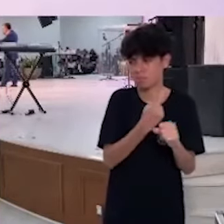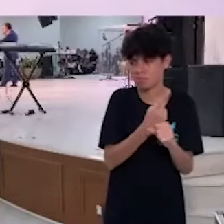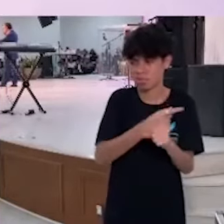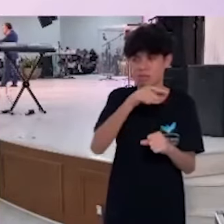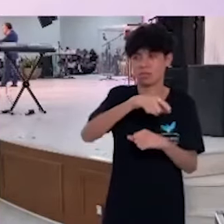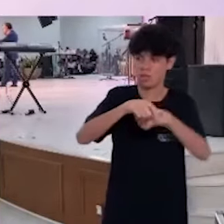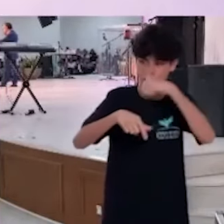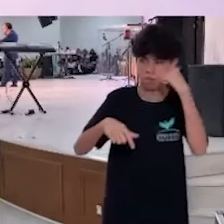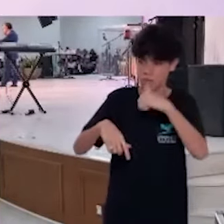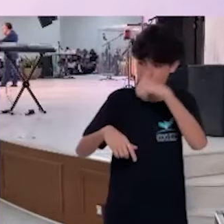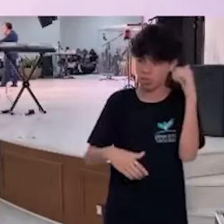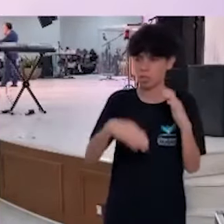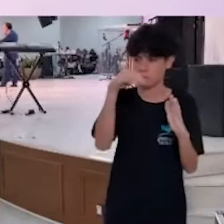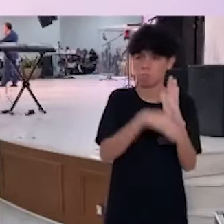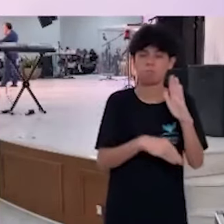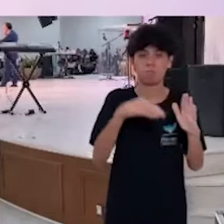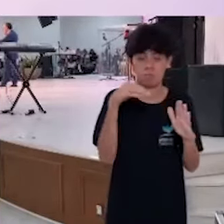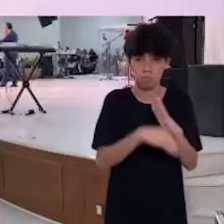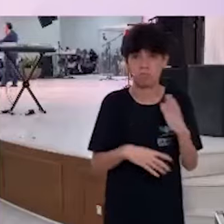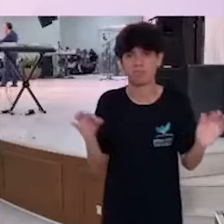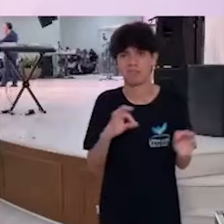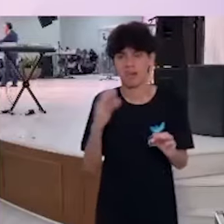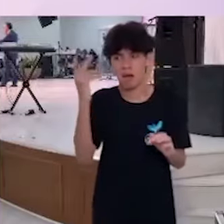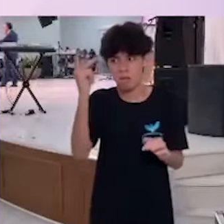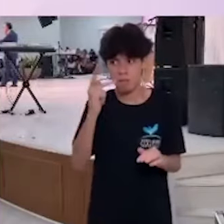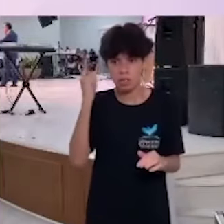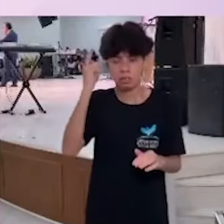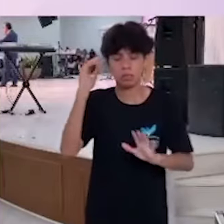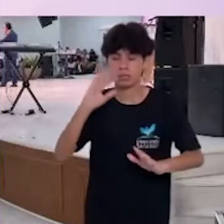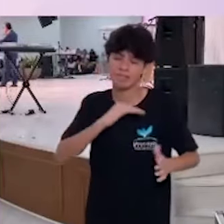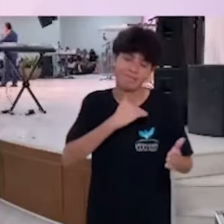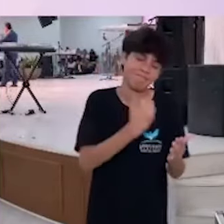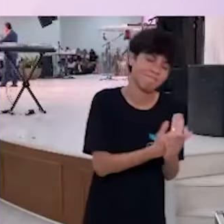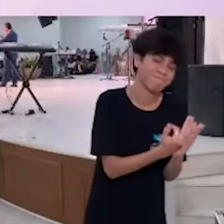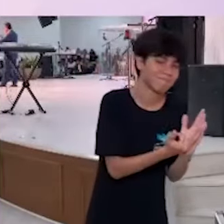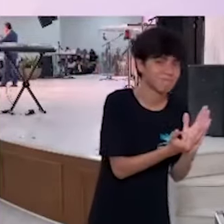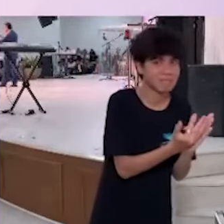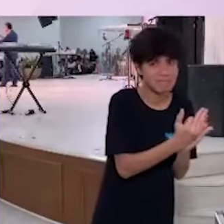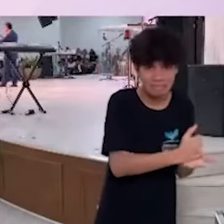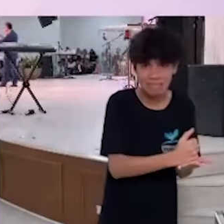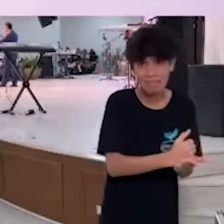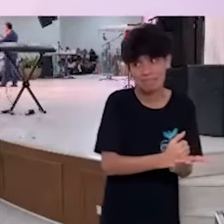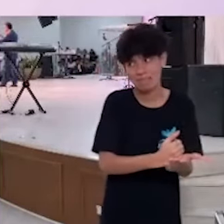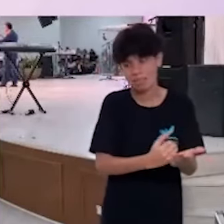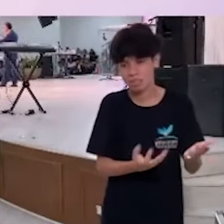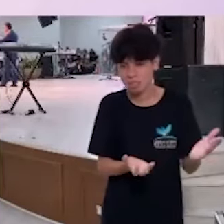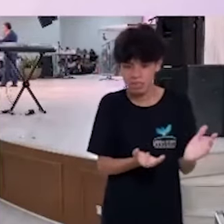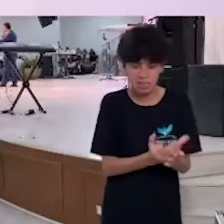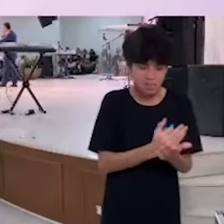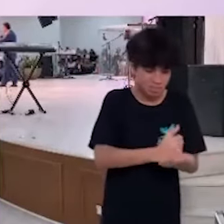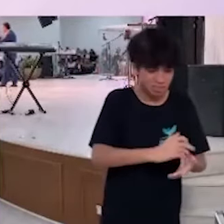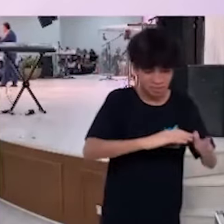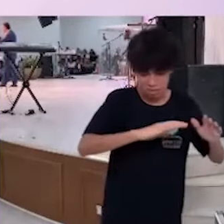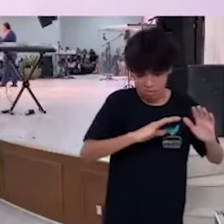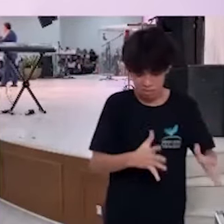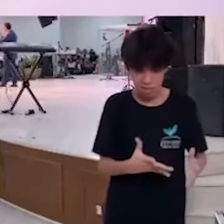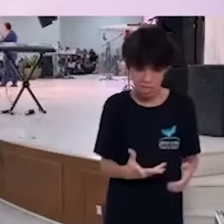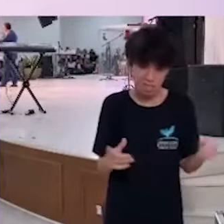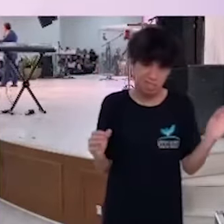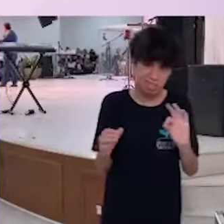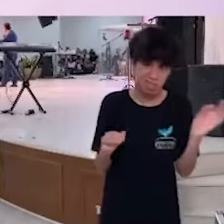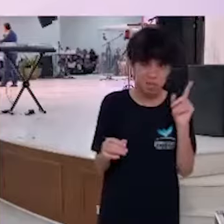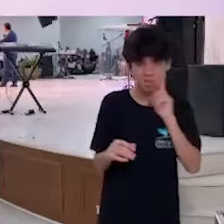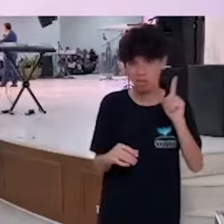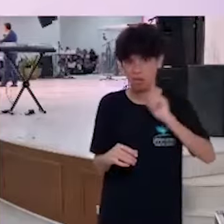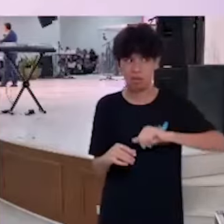Porque un pastor, cuando ha caído en este pecado de adulterio, de inmoralidad sexual, que ha traspasado los límites, que se metió con la mujer de